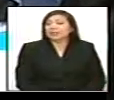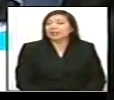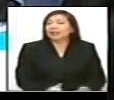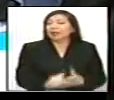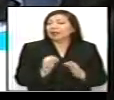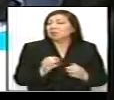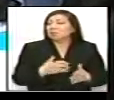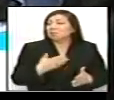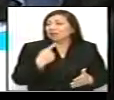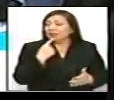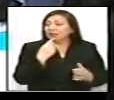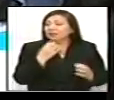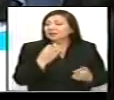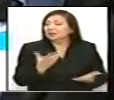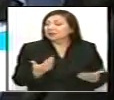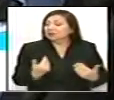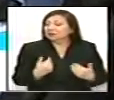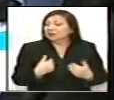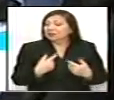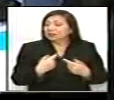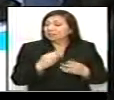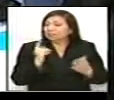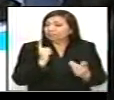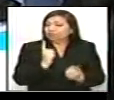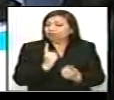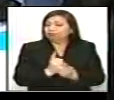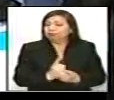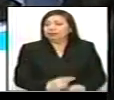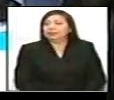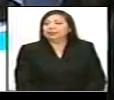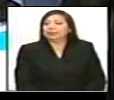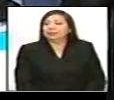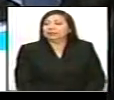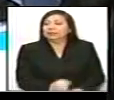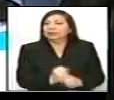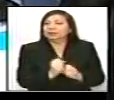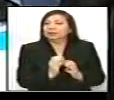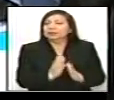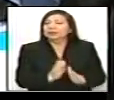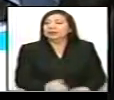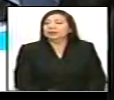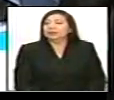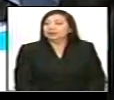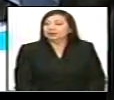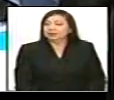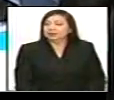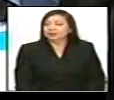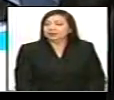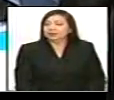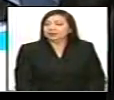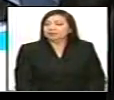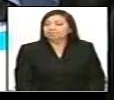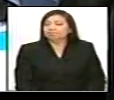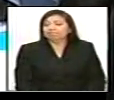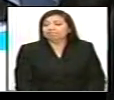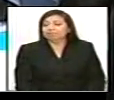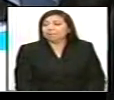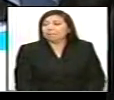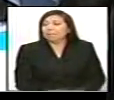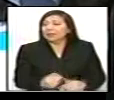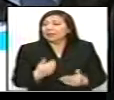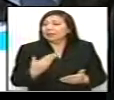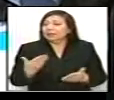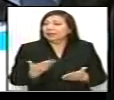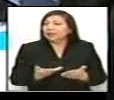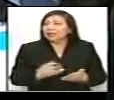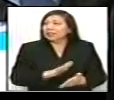Creo que bien podemos afirmar que mantener el enfoque a través de formalizar a través del tema de concesiones lo que ha hecho